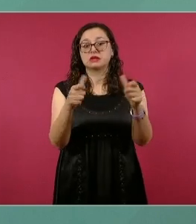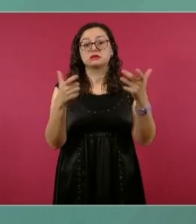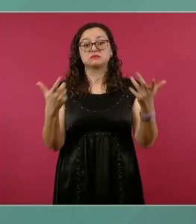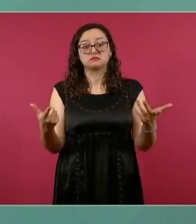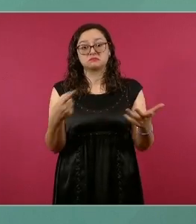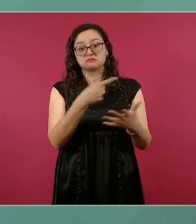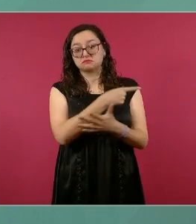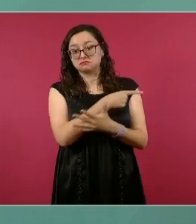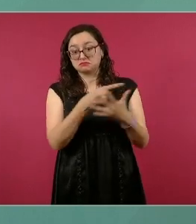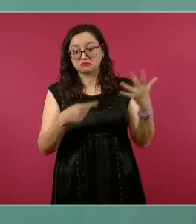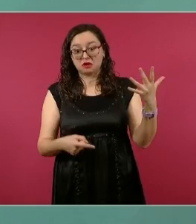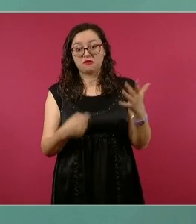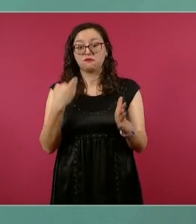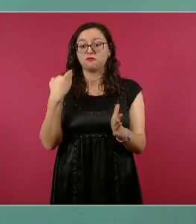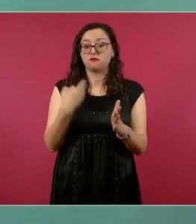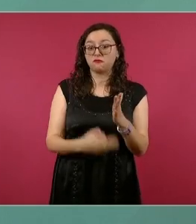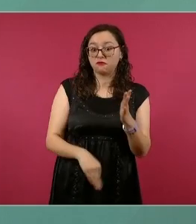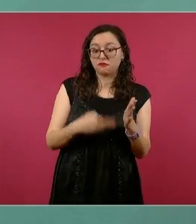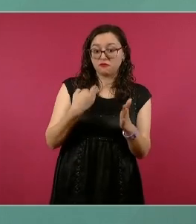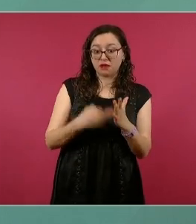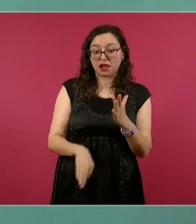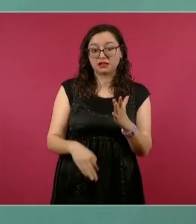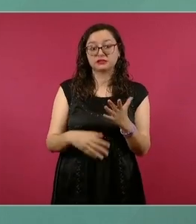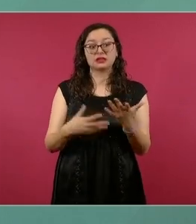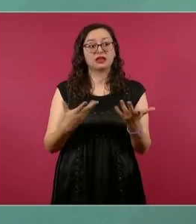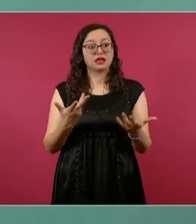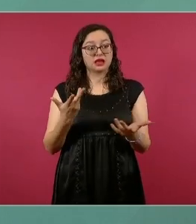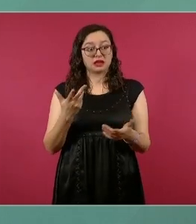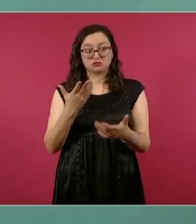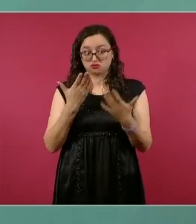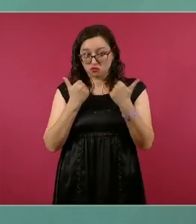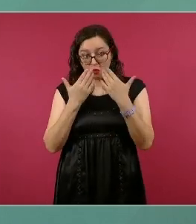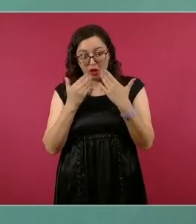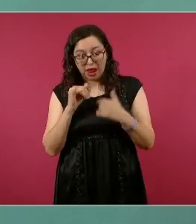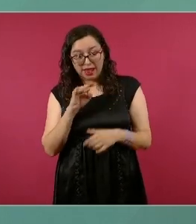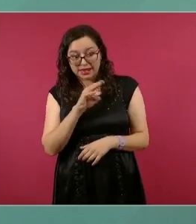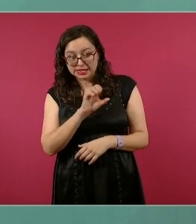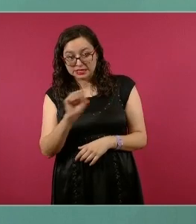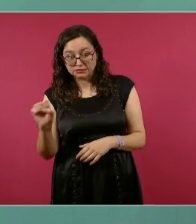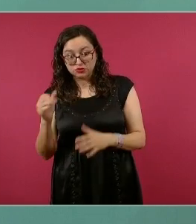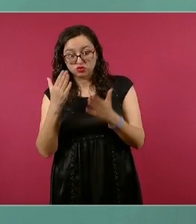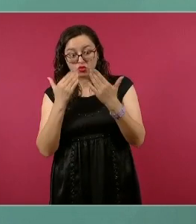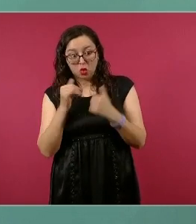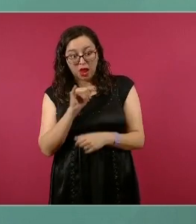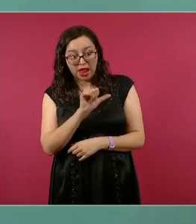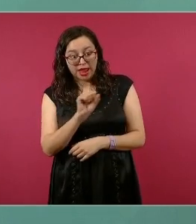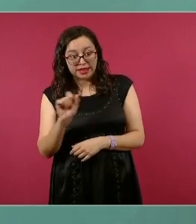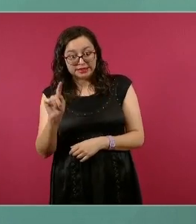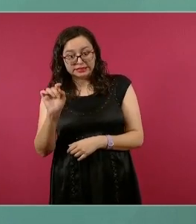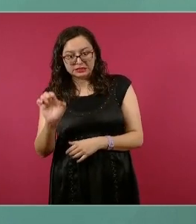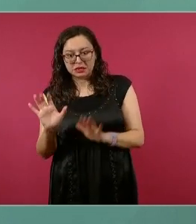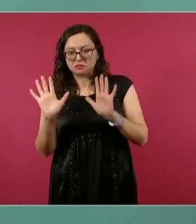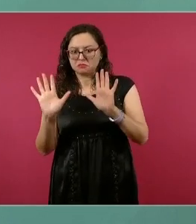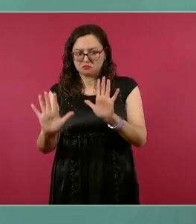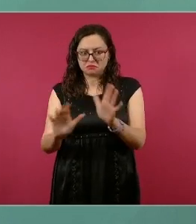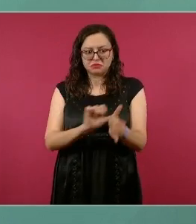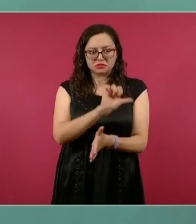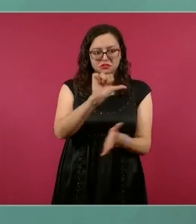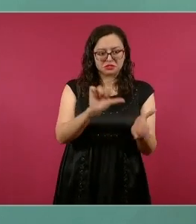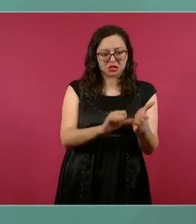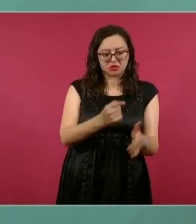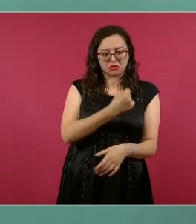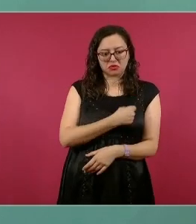tienen seguridad social laboral son derechohabientes de los centros de salud. Todo esto es